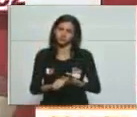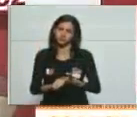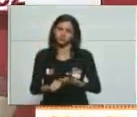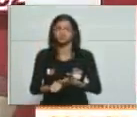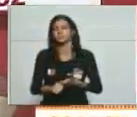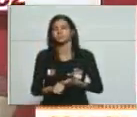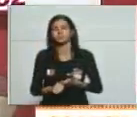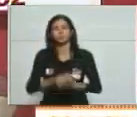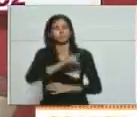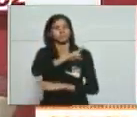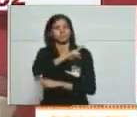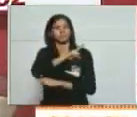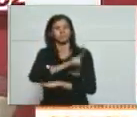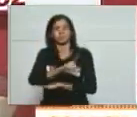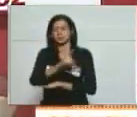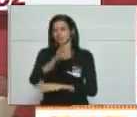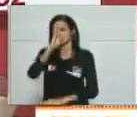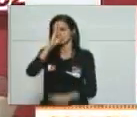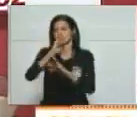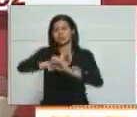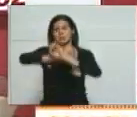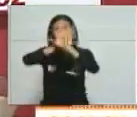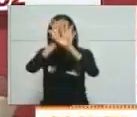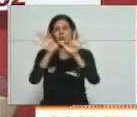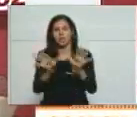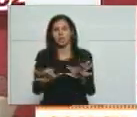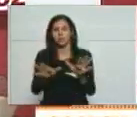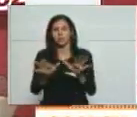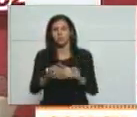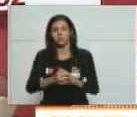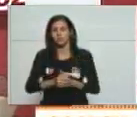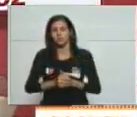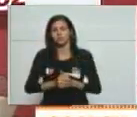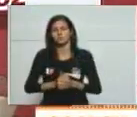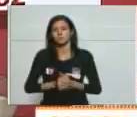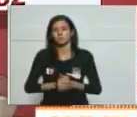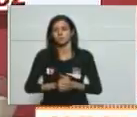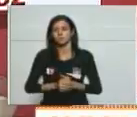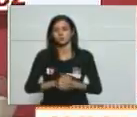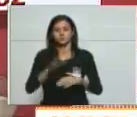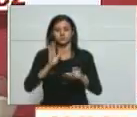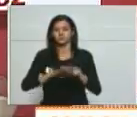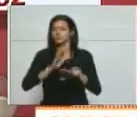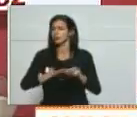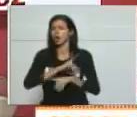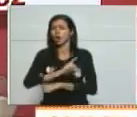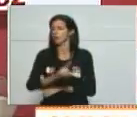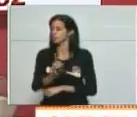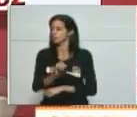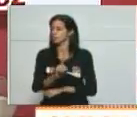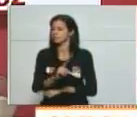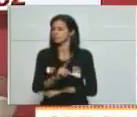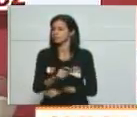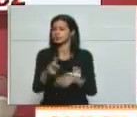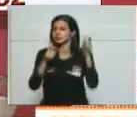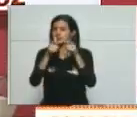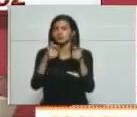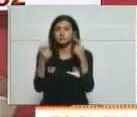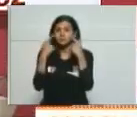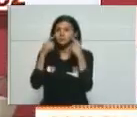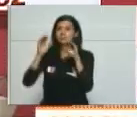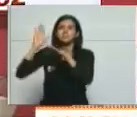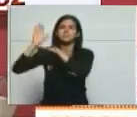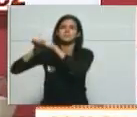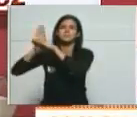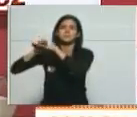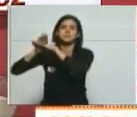Una orden directa, ¿verdad? Directa. Un llamado de atención. No una orden. Un llamado de atención, un exhorto